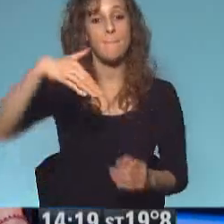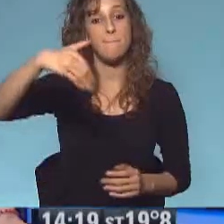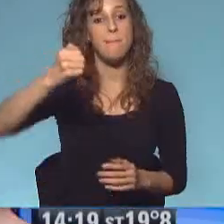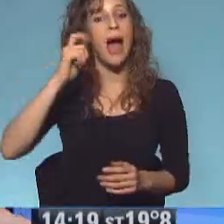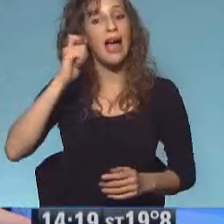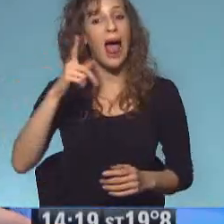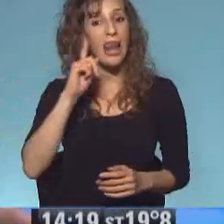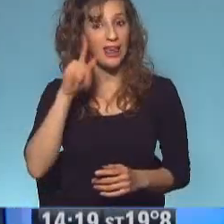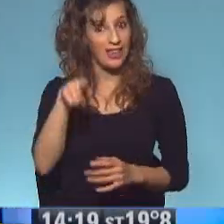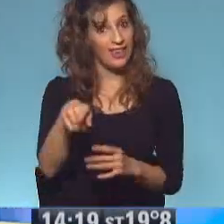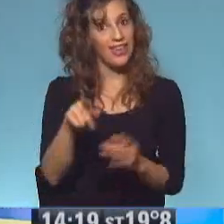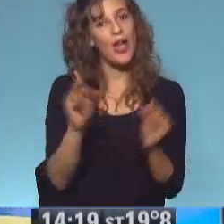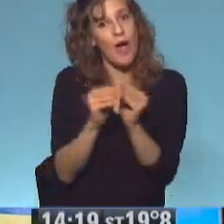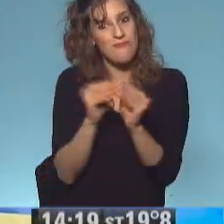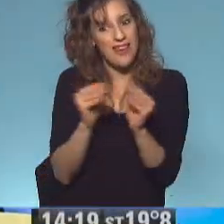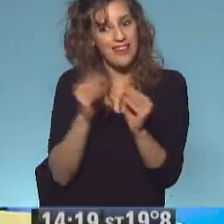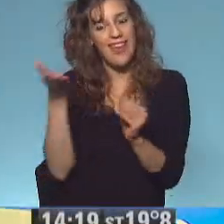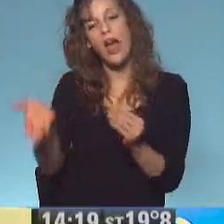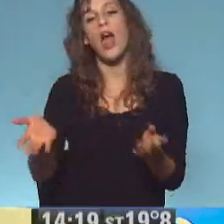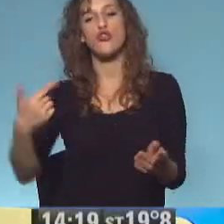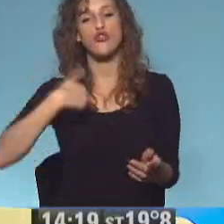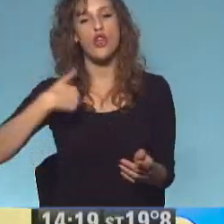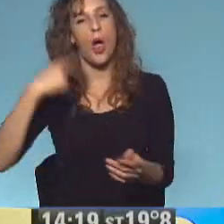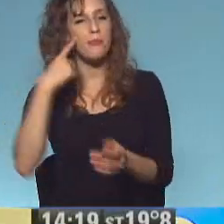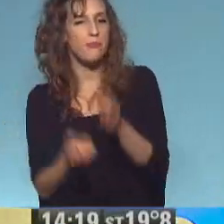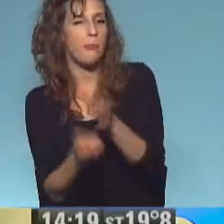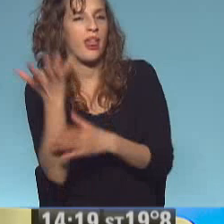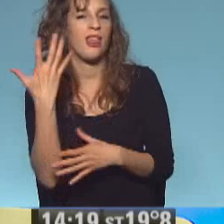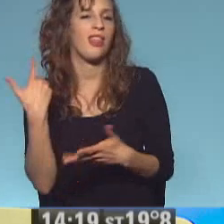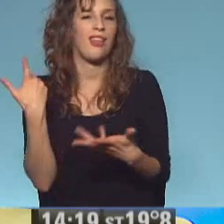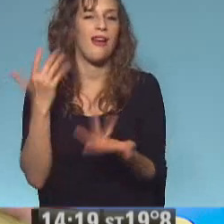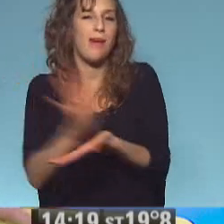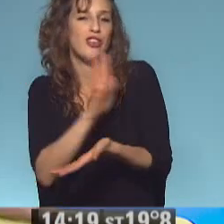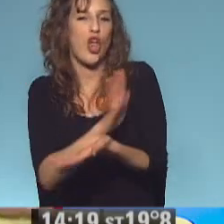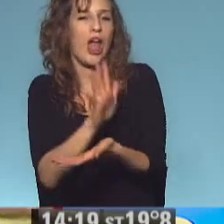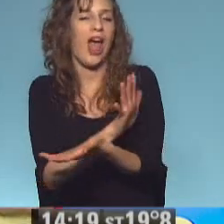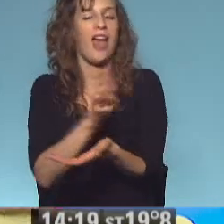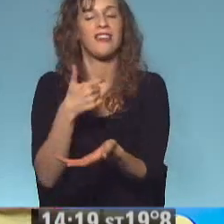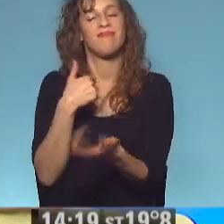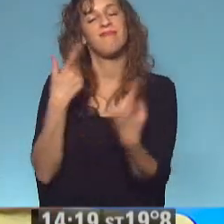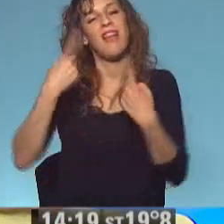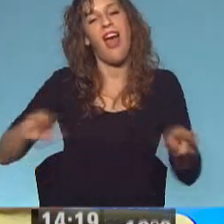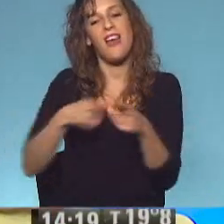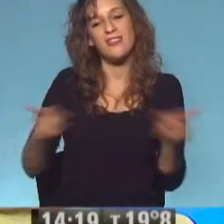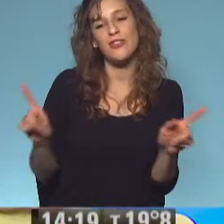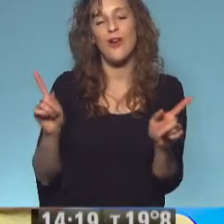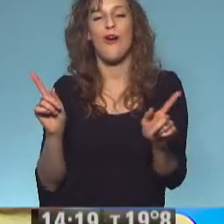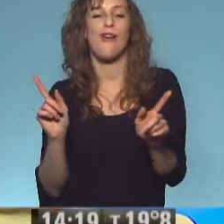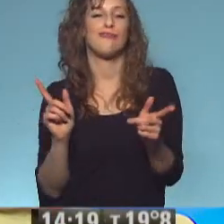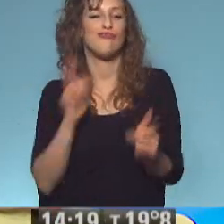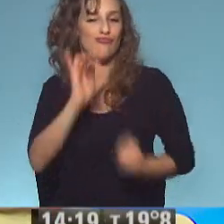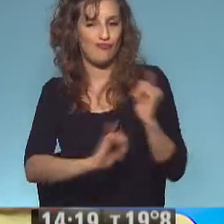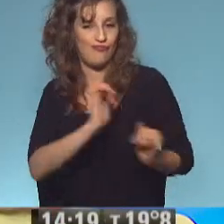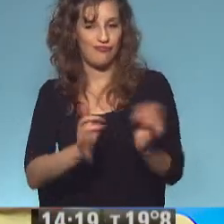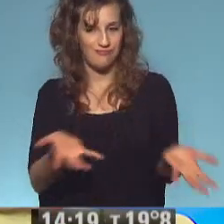¿no? Claro, un personaje que me inventé para contar cuentos y cantar canciones con instrumentos. A mí también me encanta ser personaje.